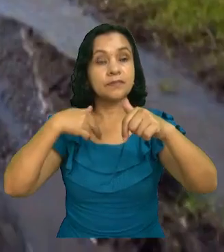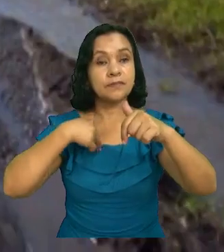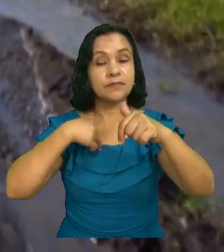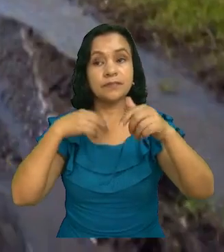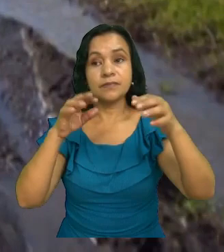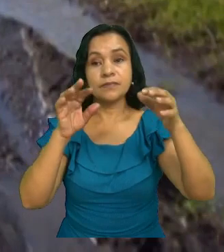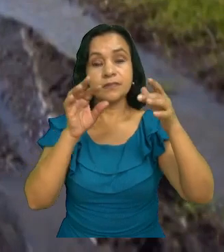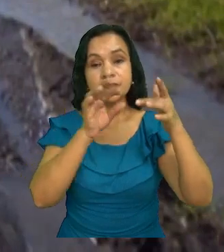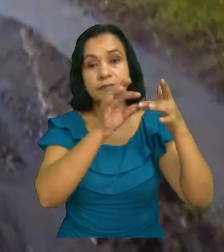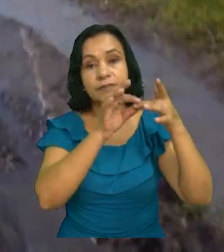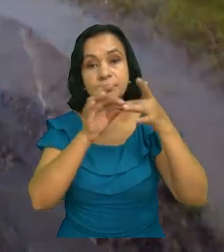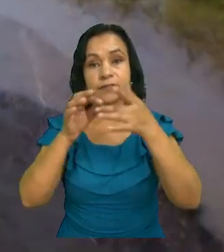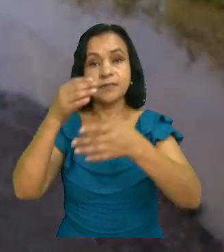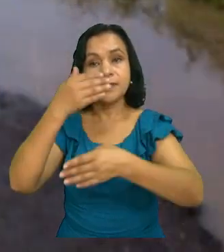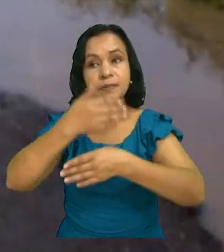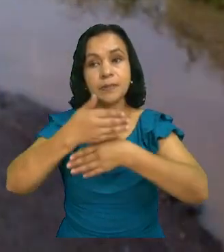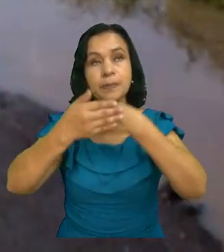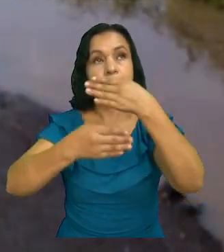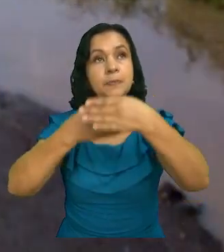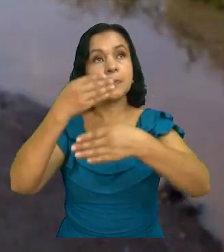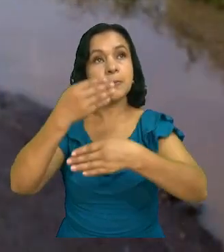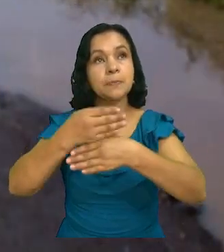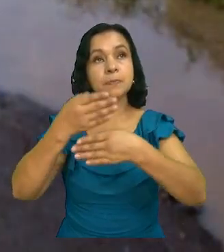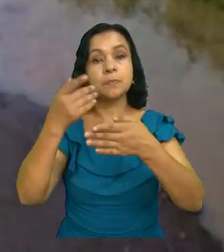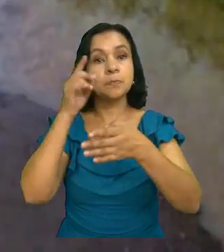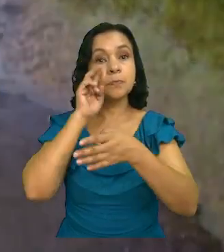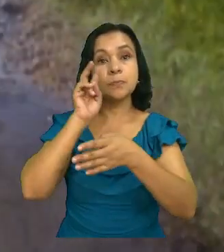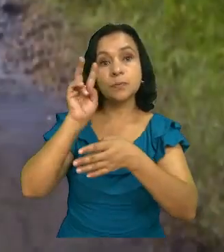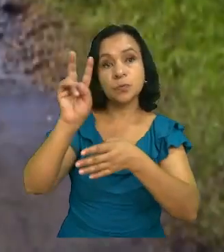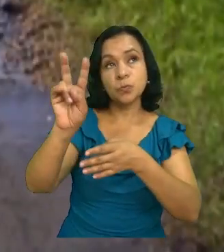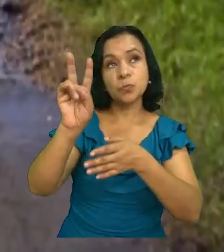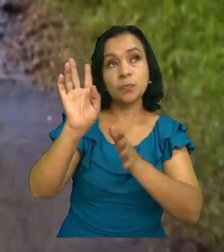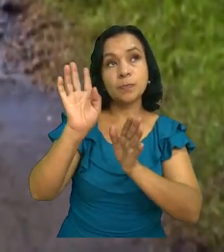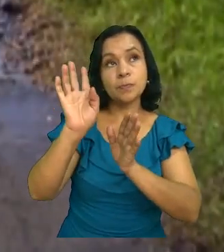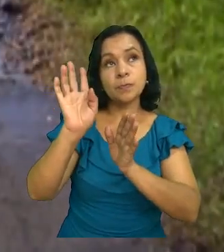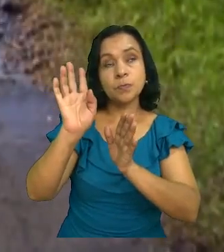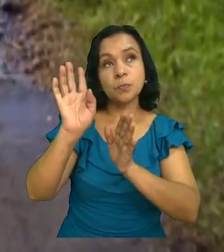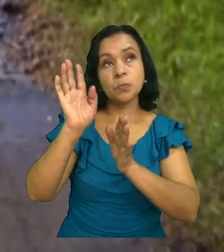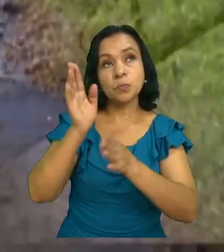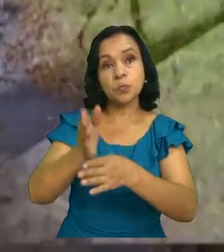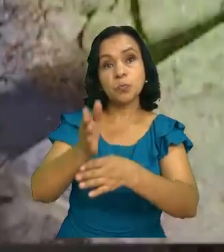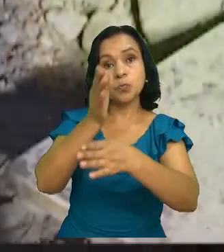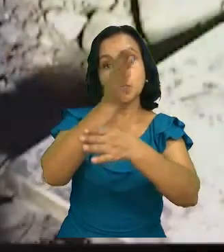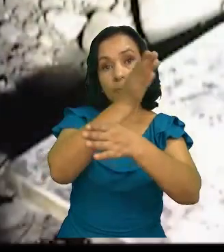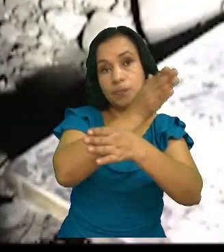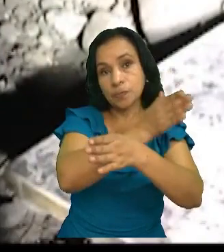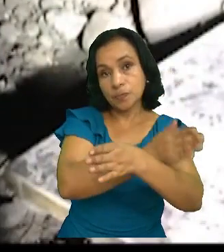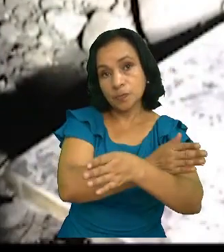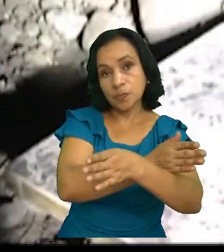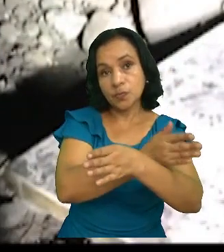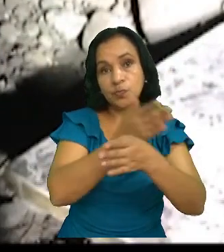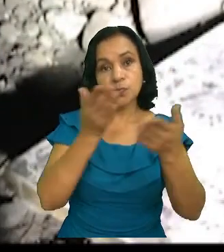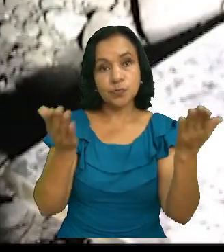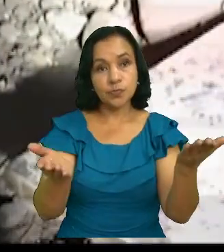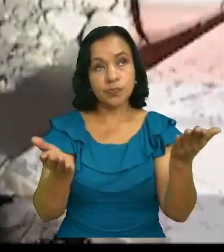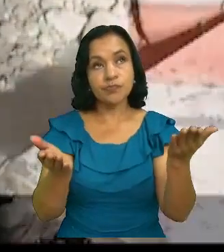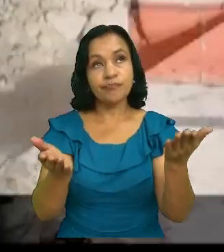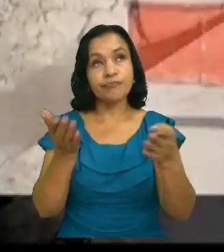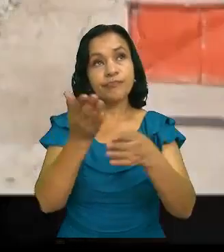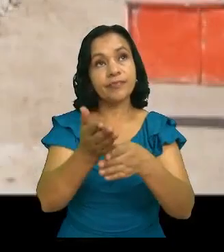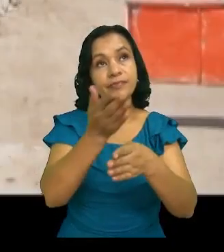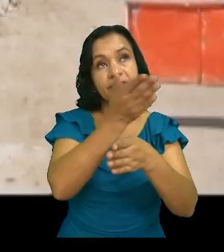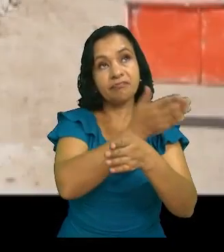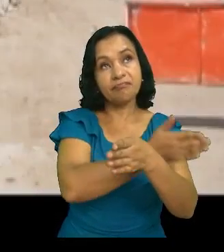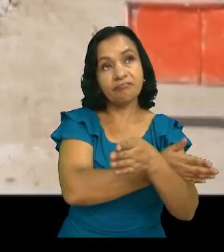concreto hidráulico, tal como lo podemos observar ahí. Esas eran las condiciones en que estaba la zona, un